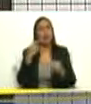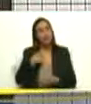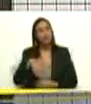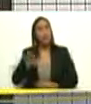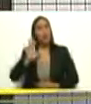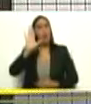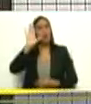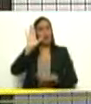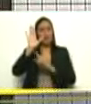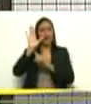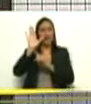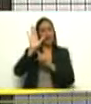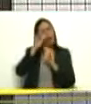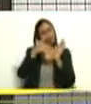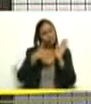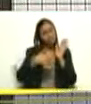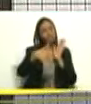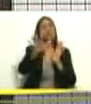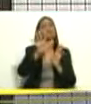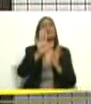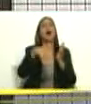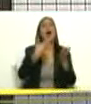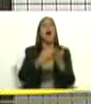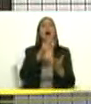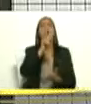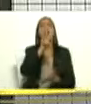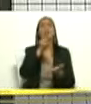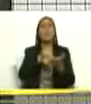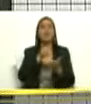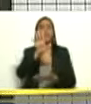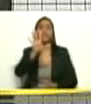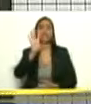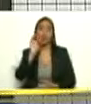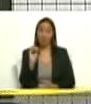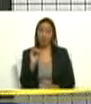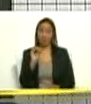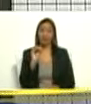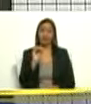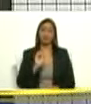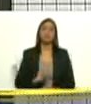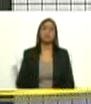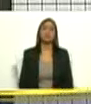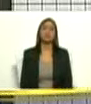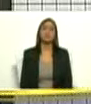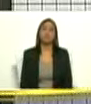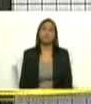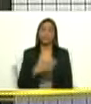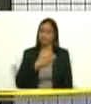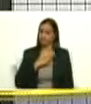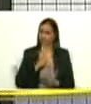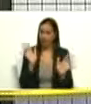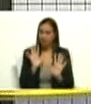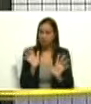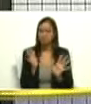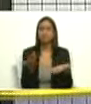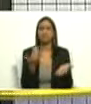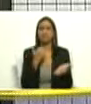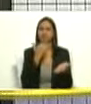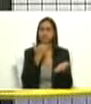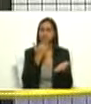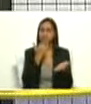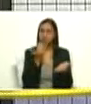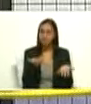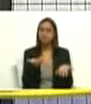de aquí al 2050 porque como venía diciendo y con esto termino el